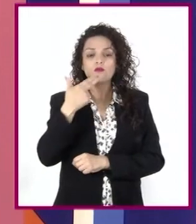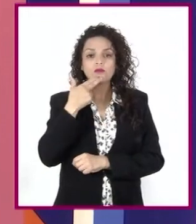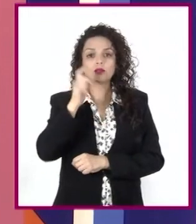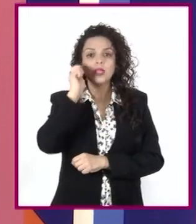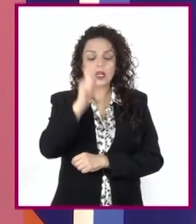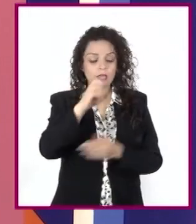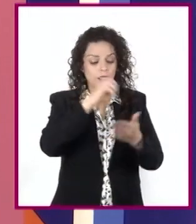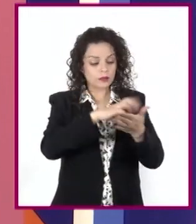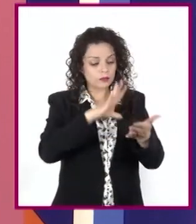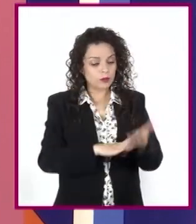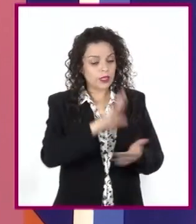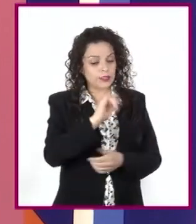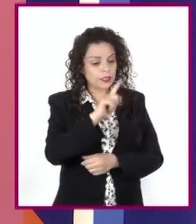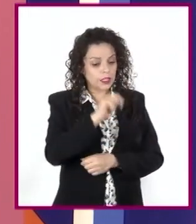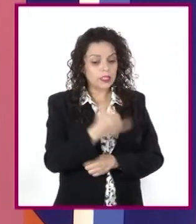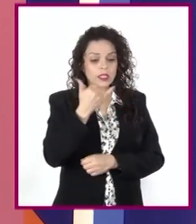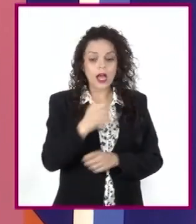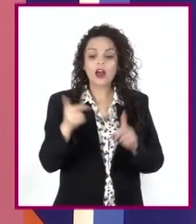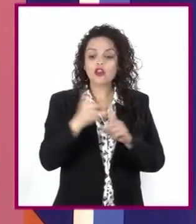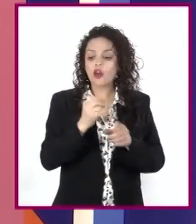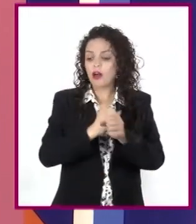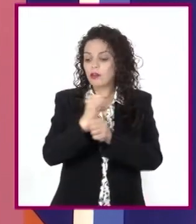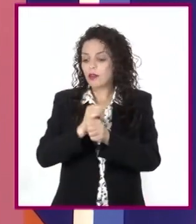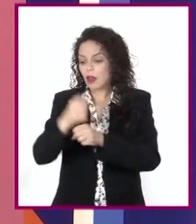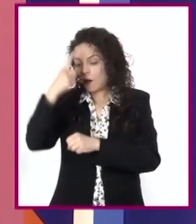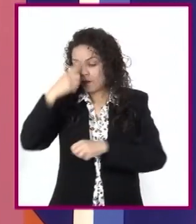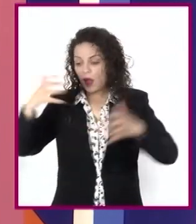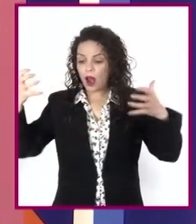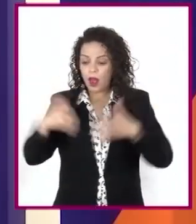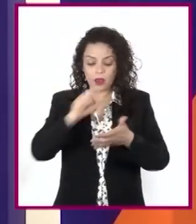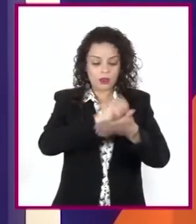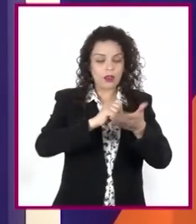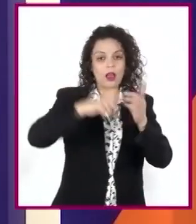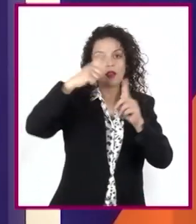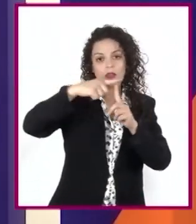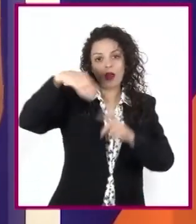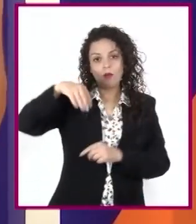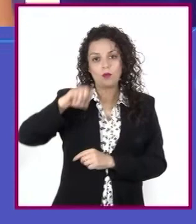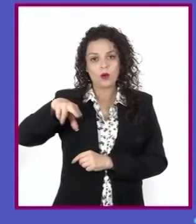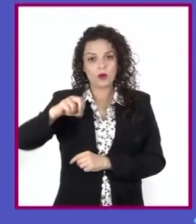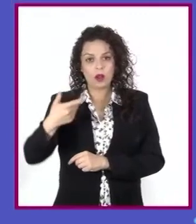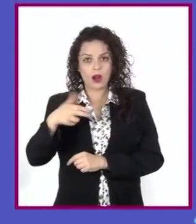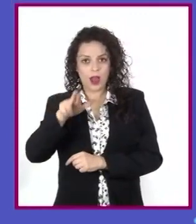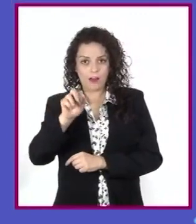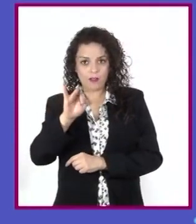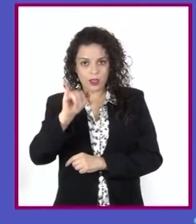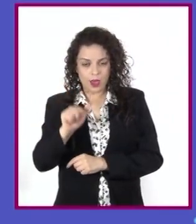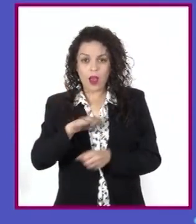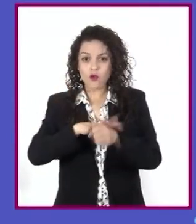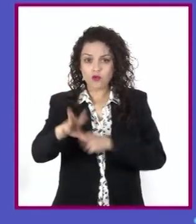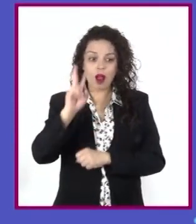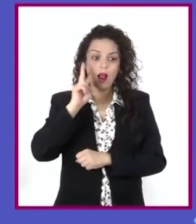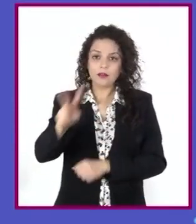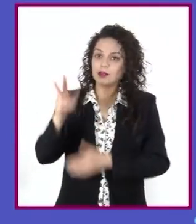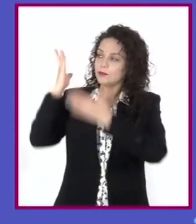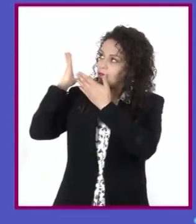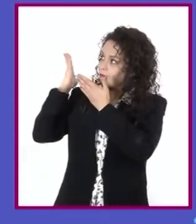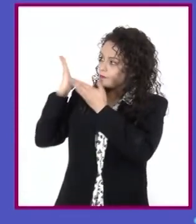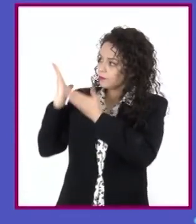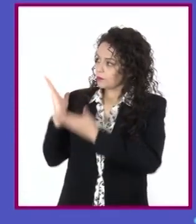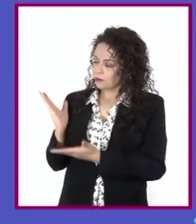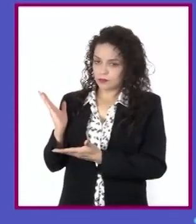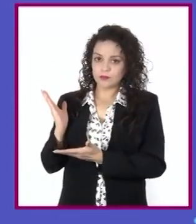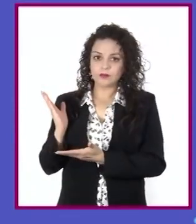los textos investigados en la elaboración de su monografía. Estos puntos son: dar a conocer